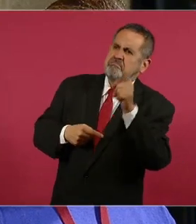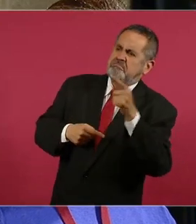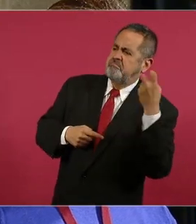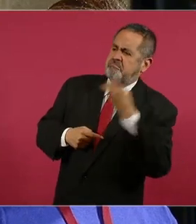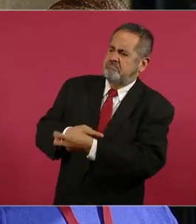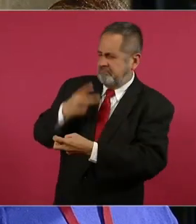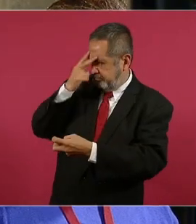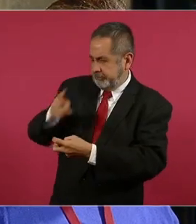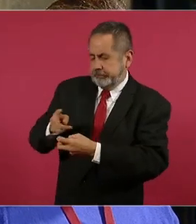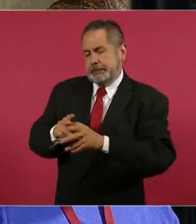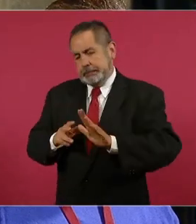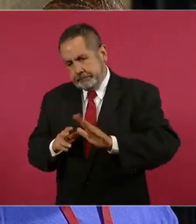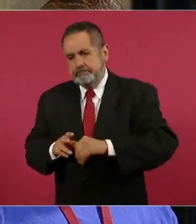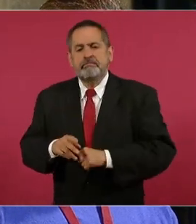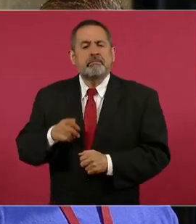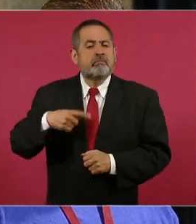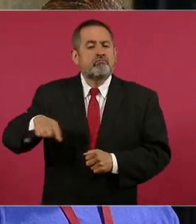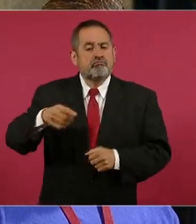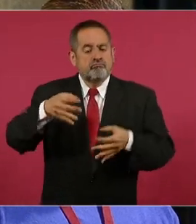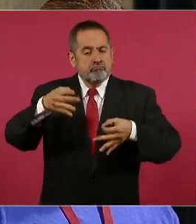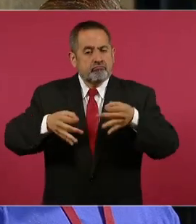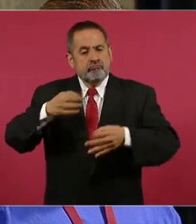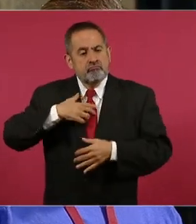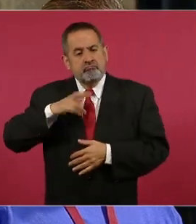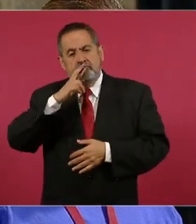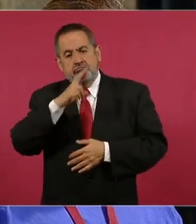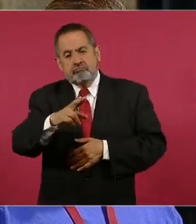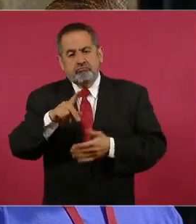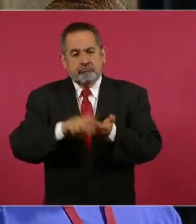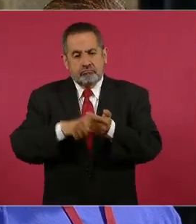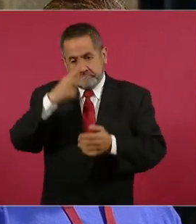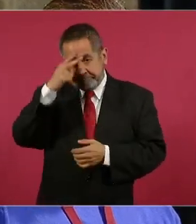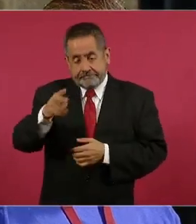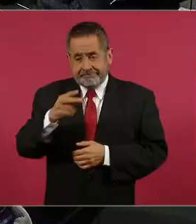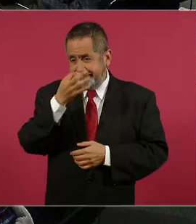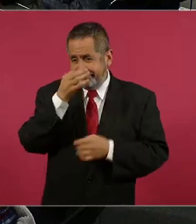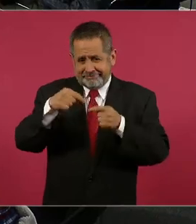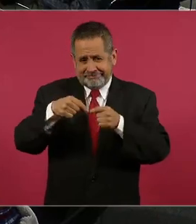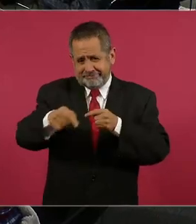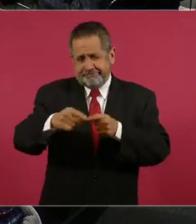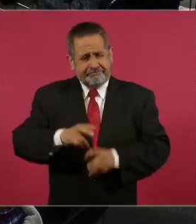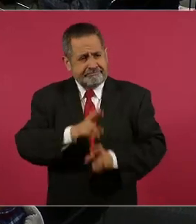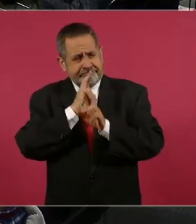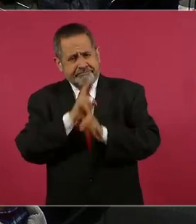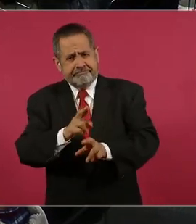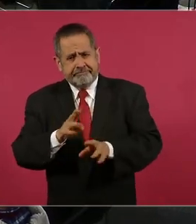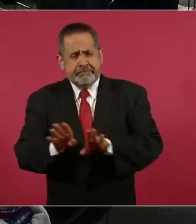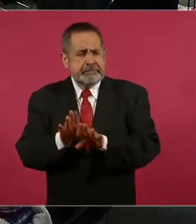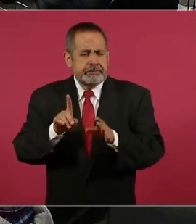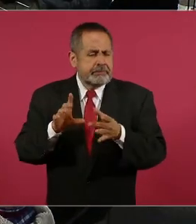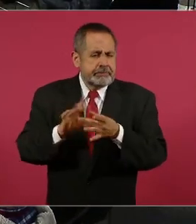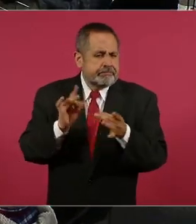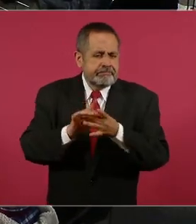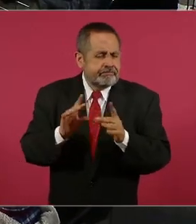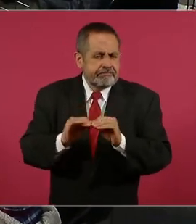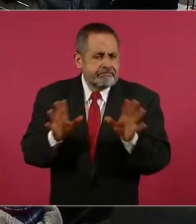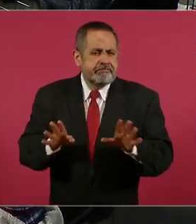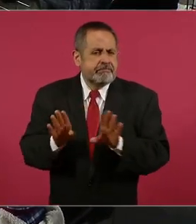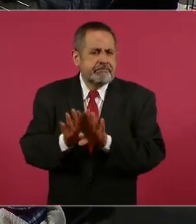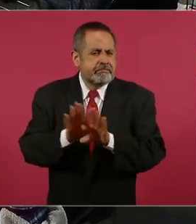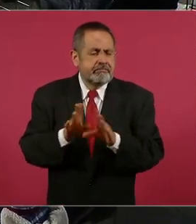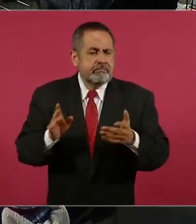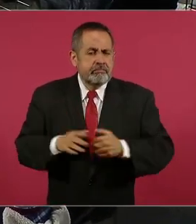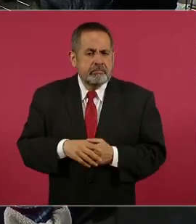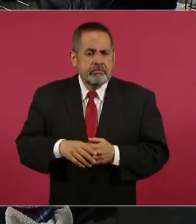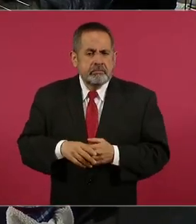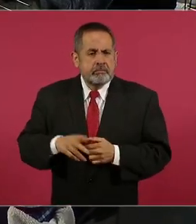posibilidad de que en esta contestación, que ya pues estamos próximos a dar, se pudiera revertir la